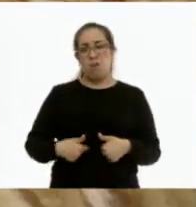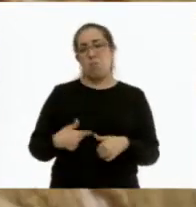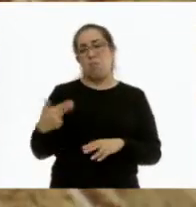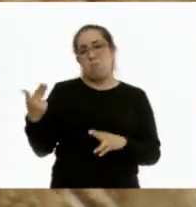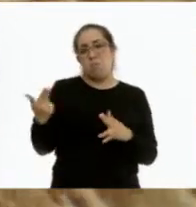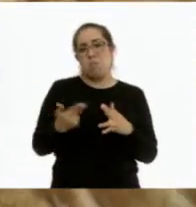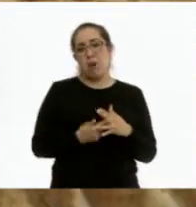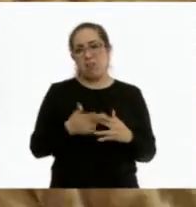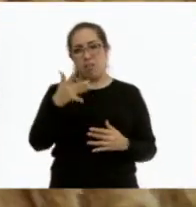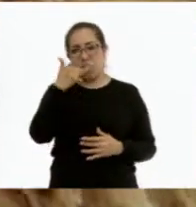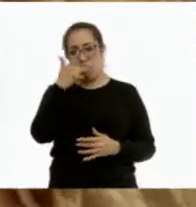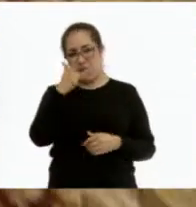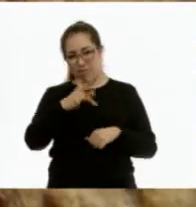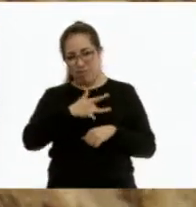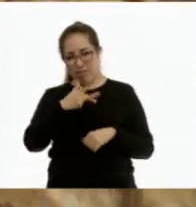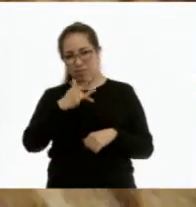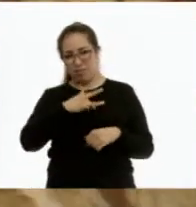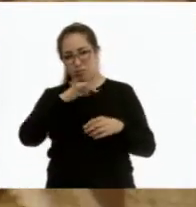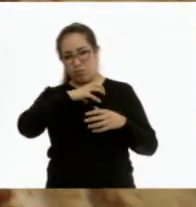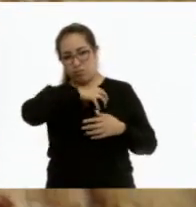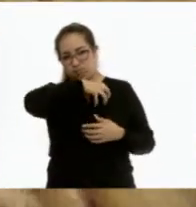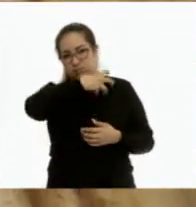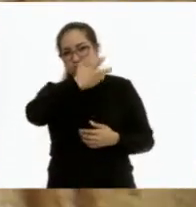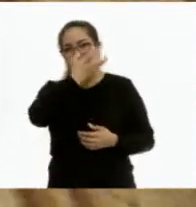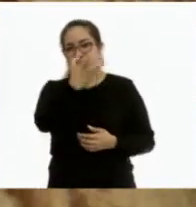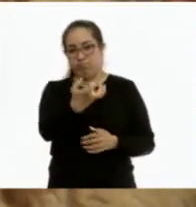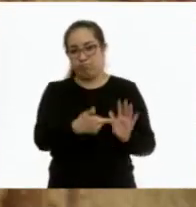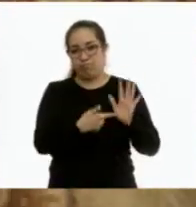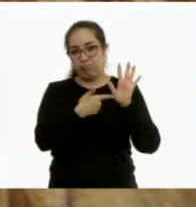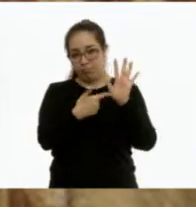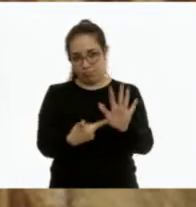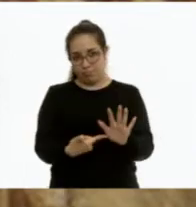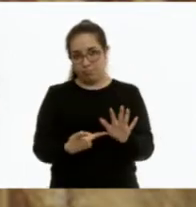conjunto, denotaban una lista de pueblos sometidos.